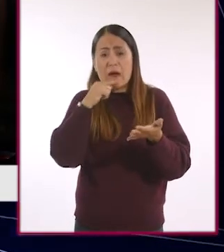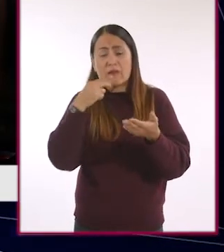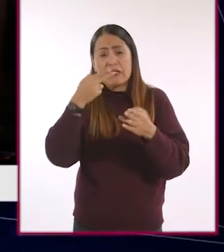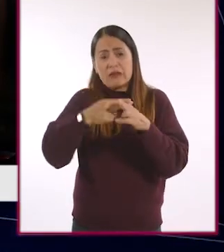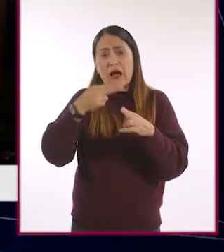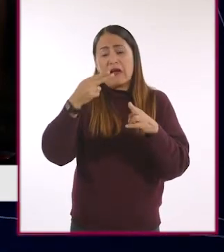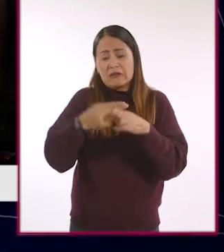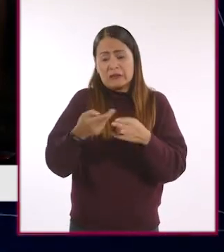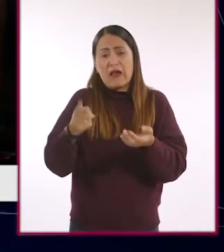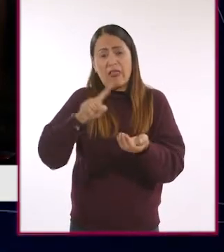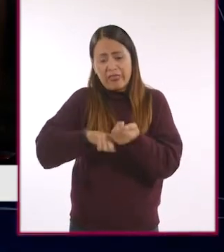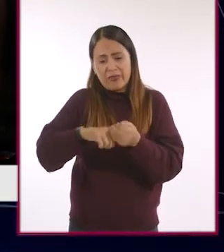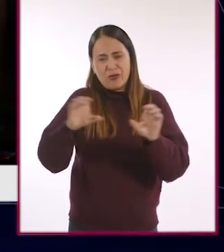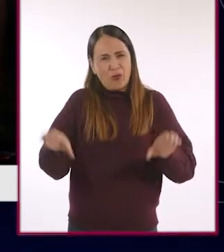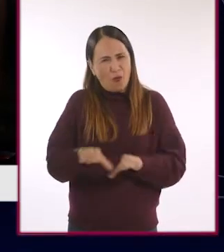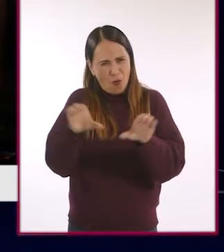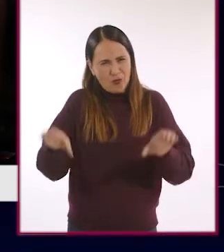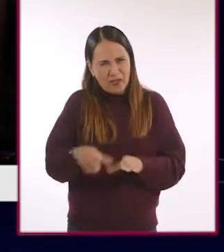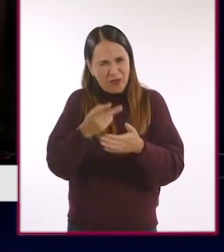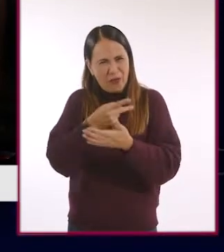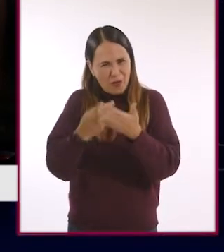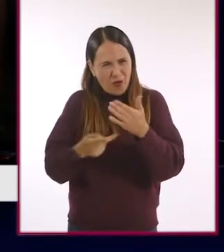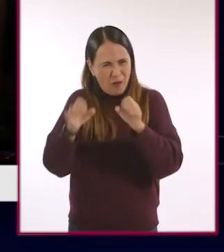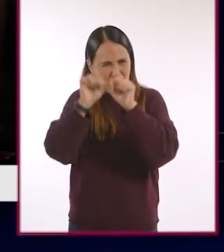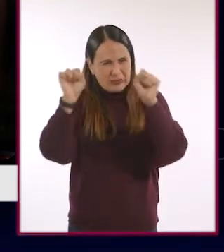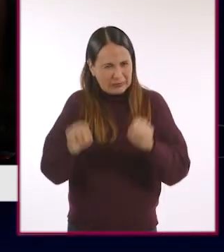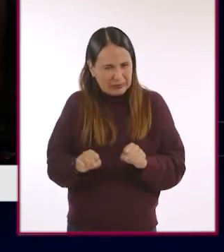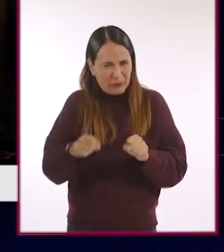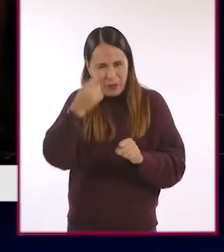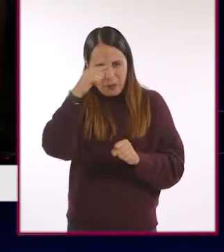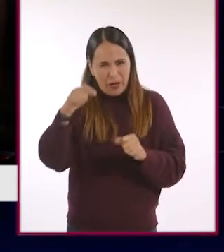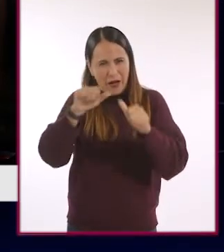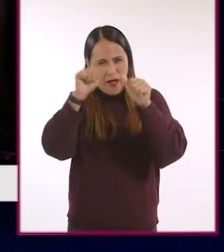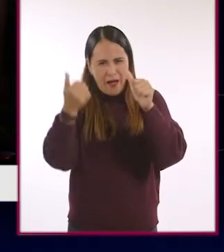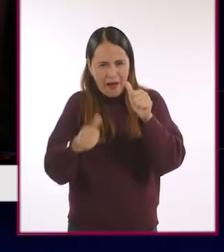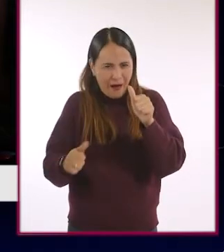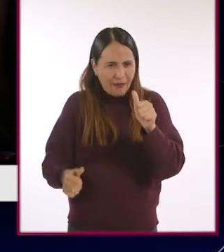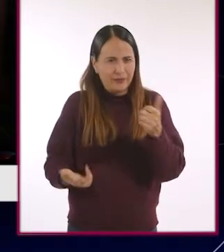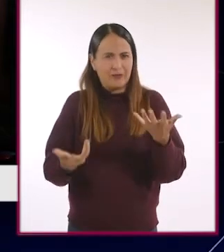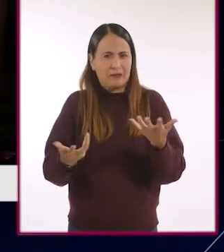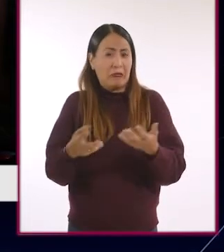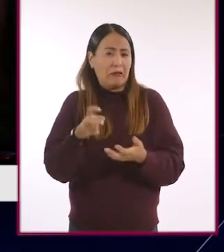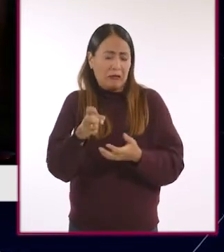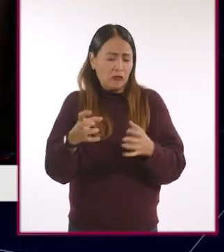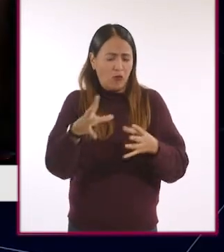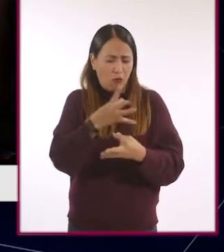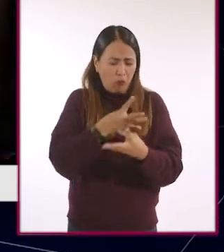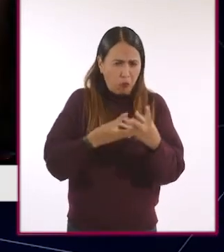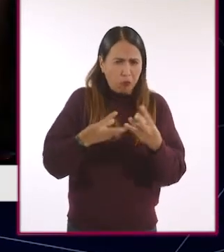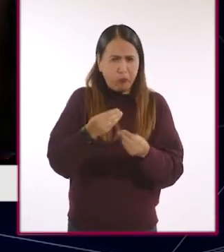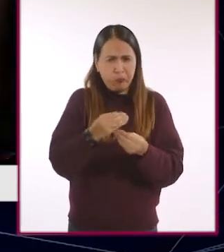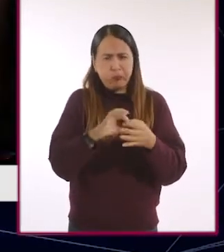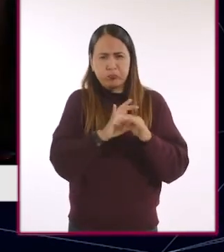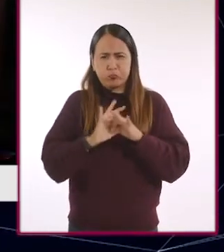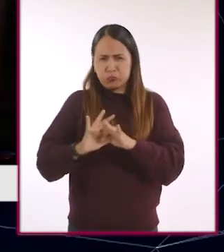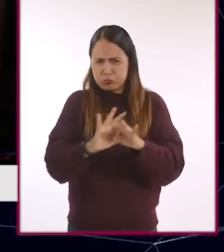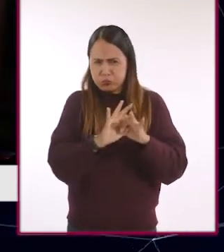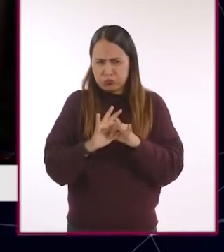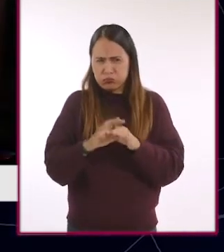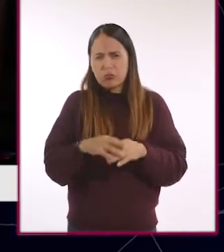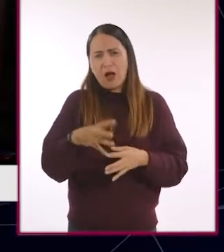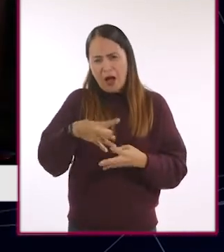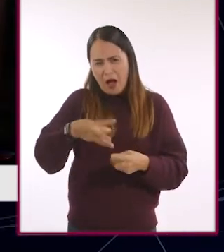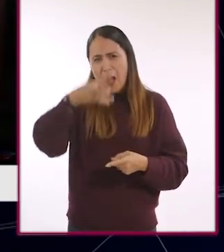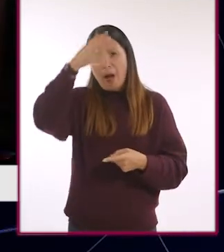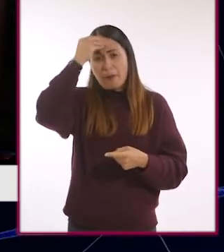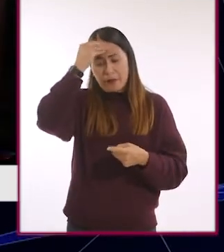software para hacer arte digital, ¿no? Entonces, un poco es como esa mezcla, ¿no? De